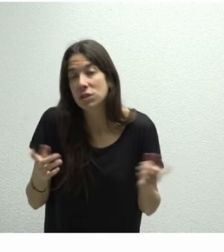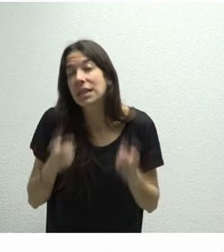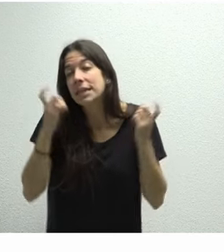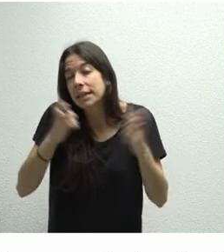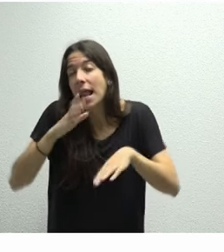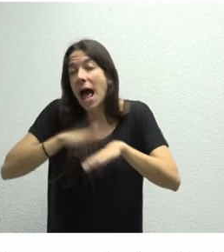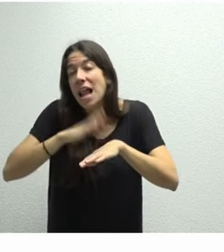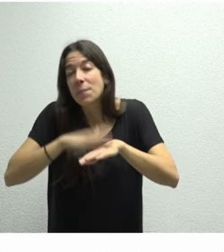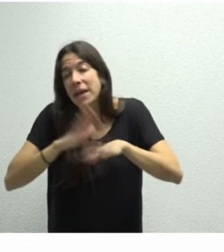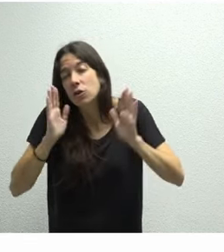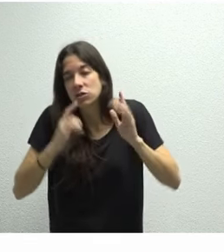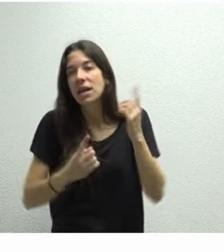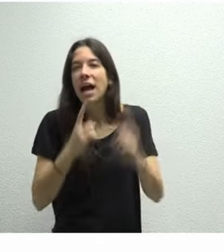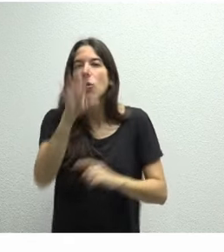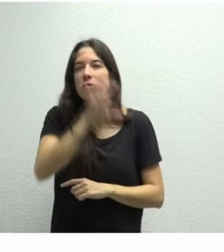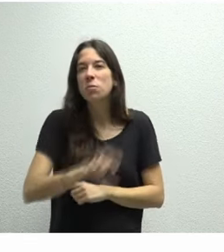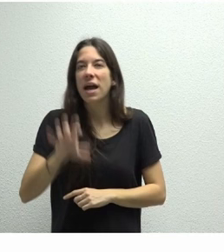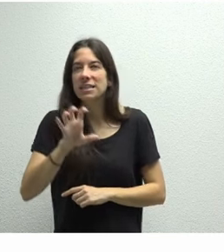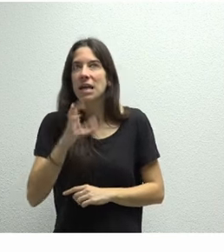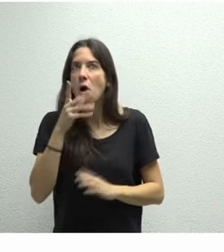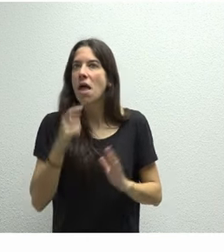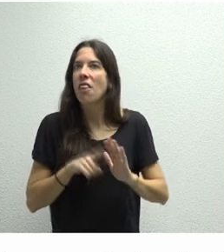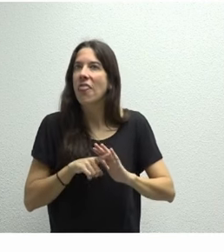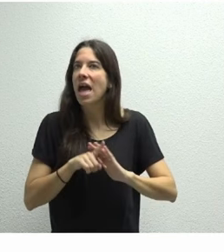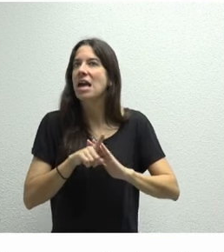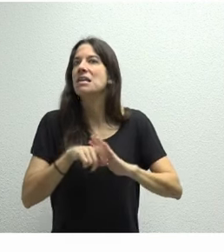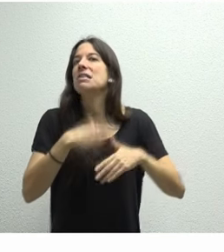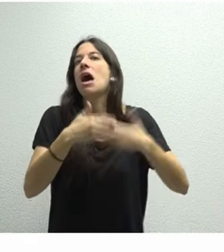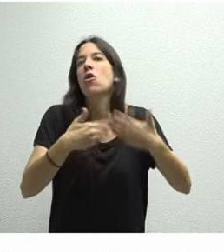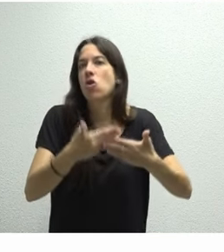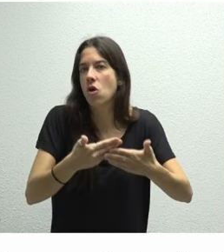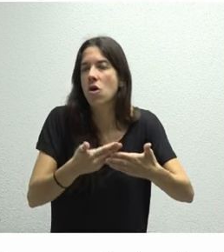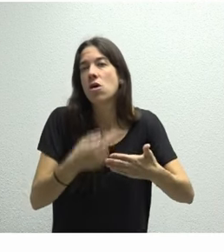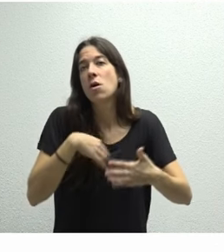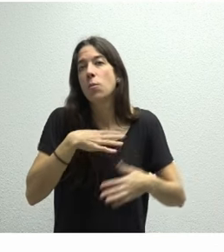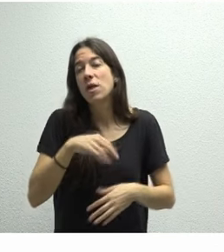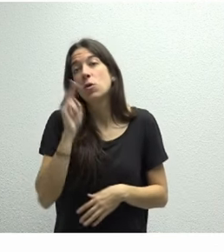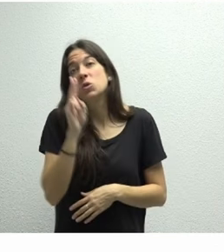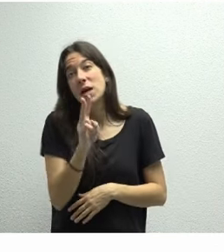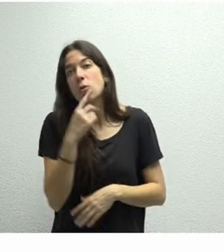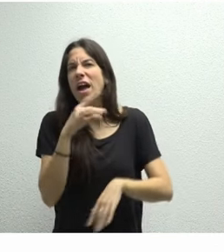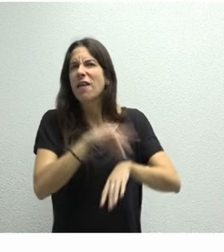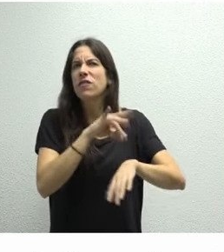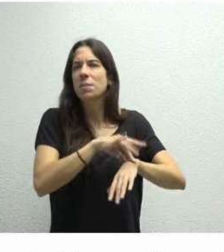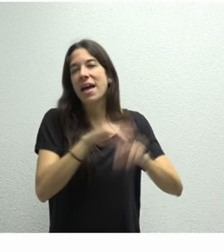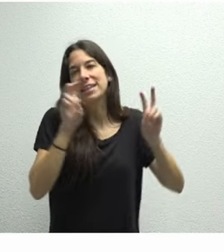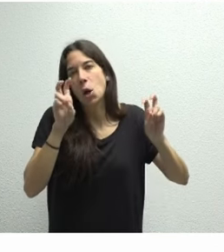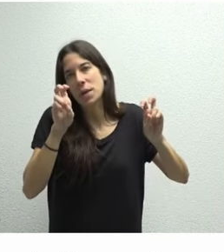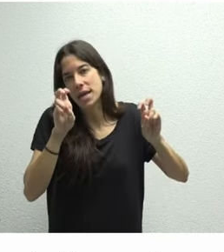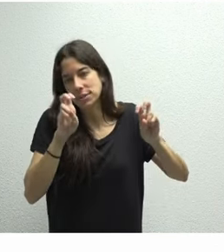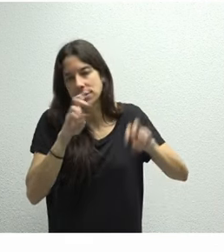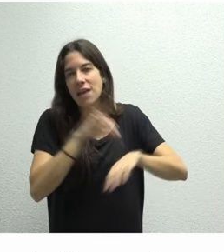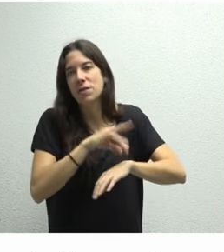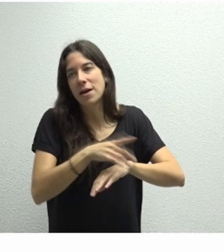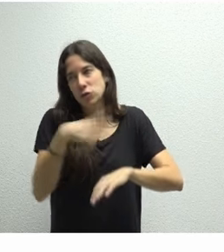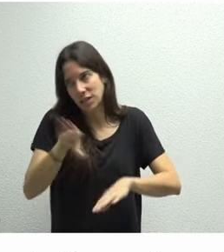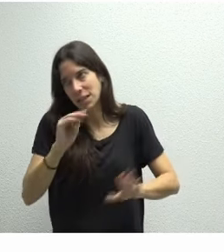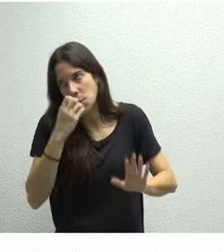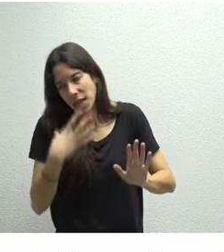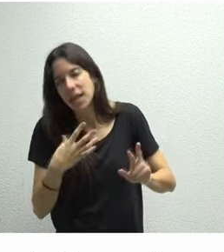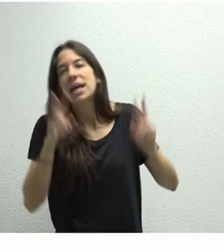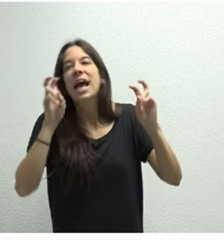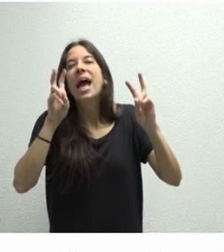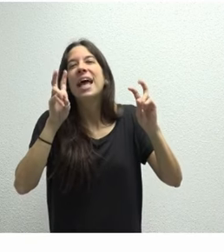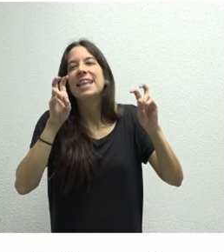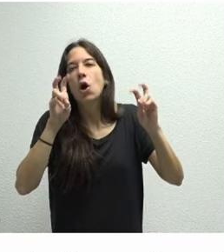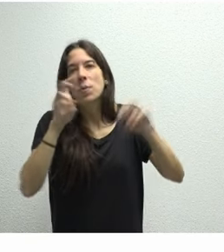aquellos países en vías de desarrollo lo que podemos identificar como enfermedad entre comillas y ya nos entendemos no es